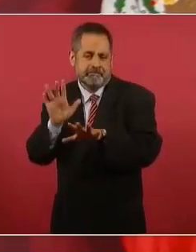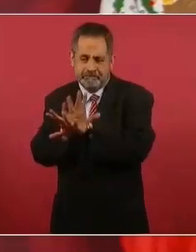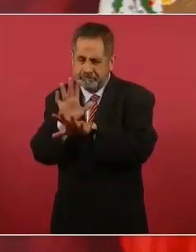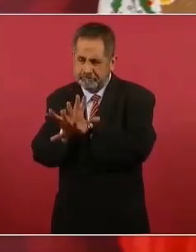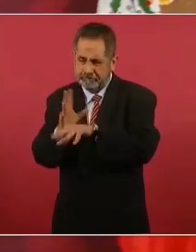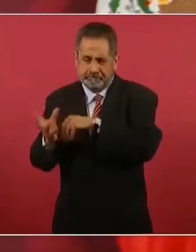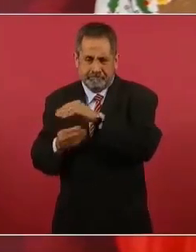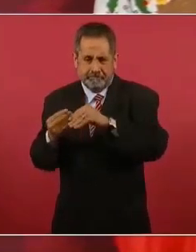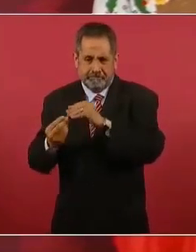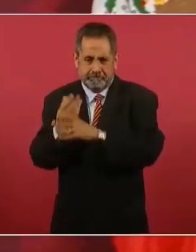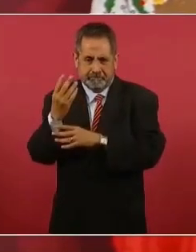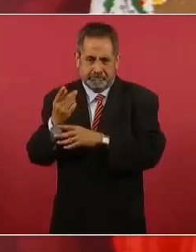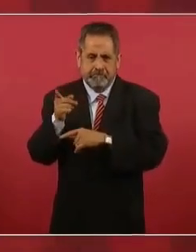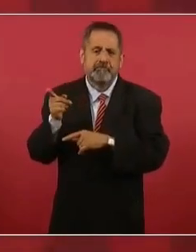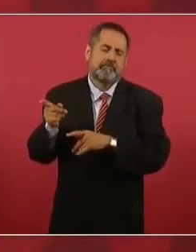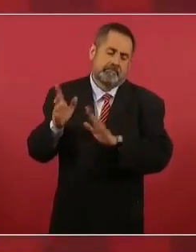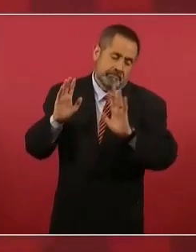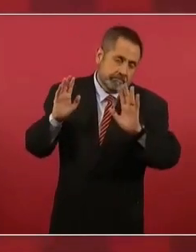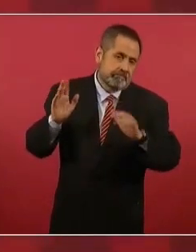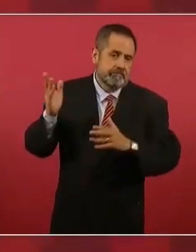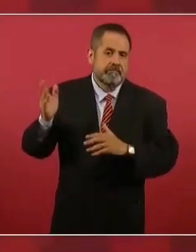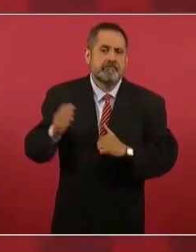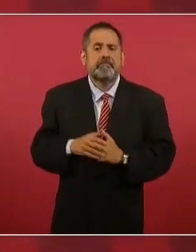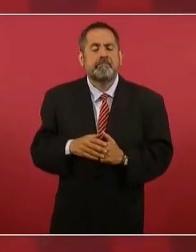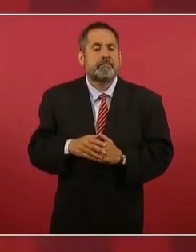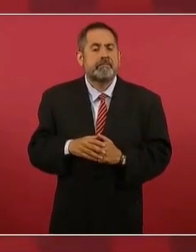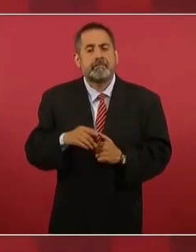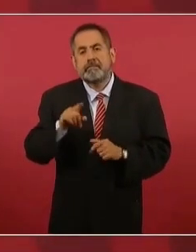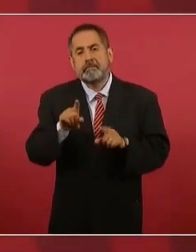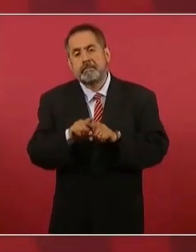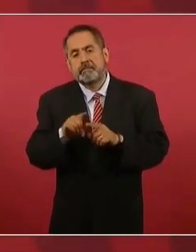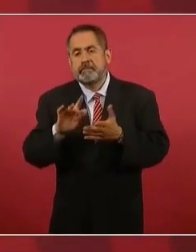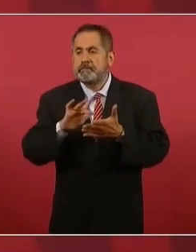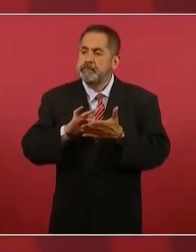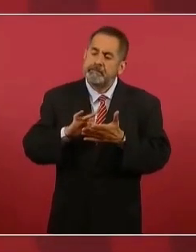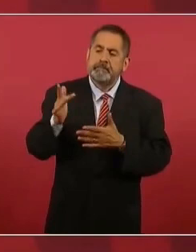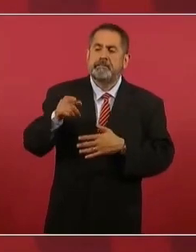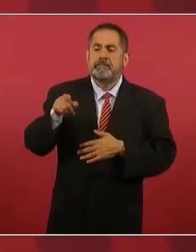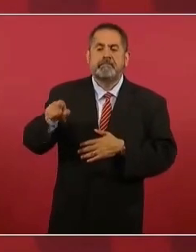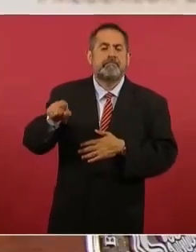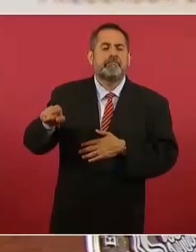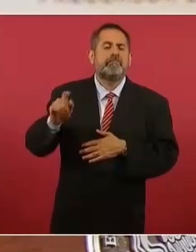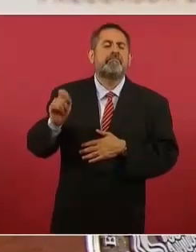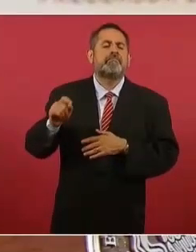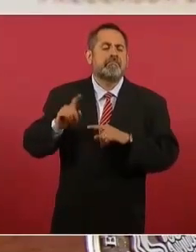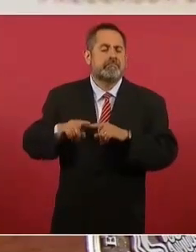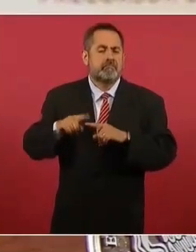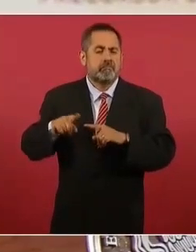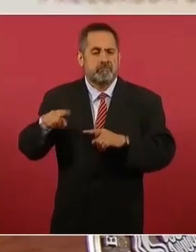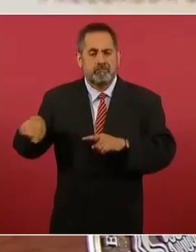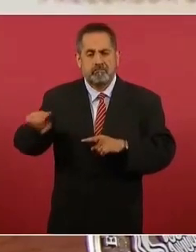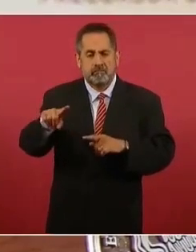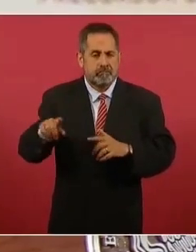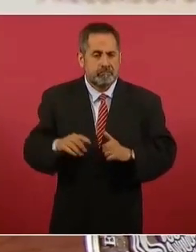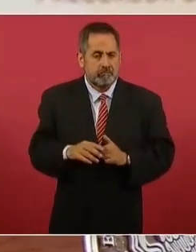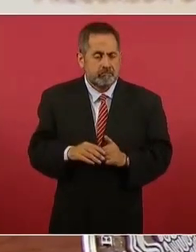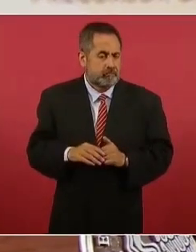y agradecer mucho pues a todos los que